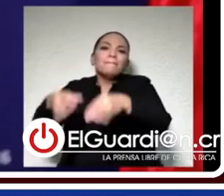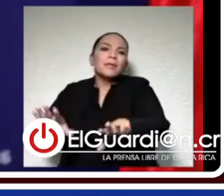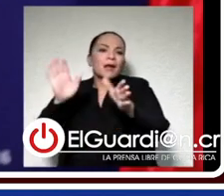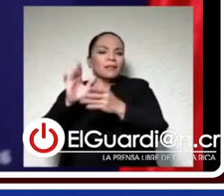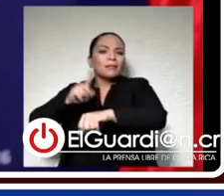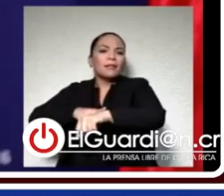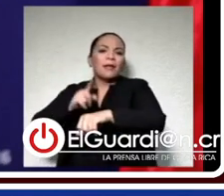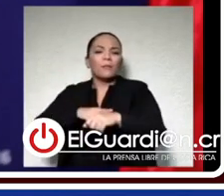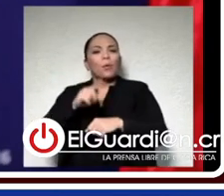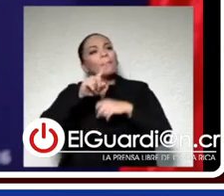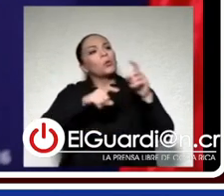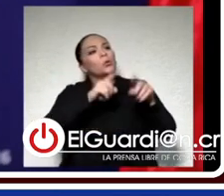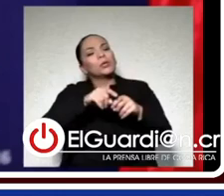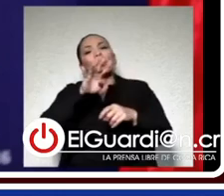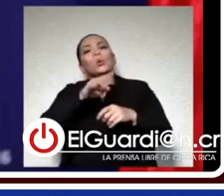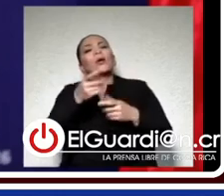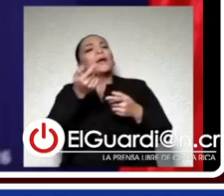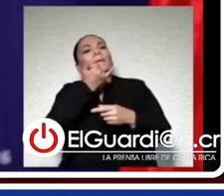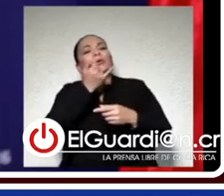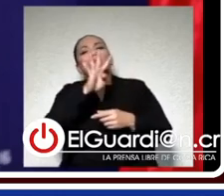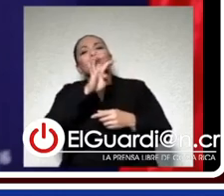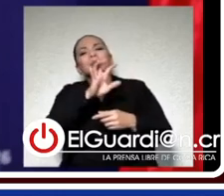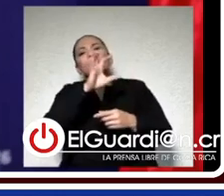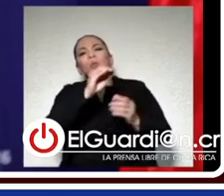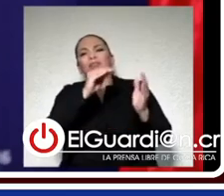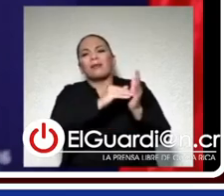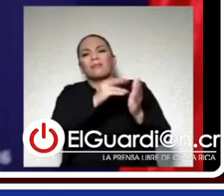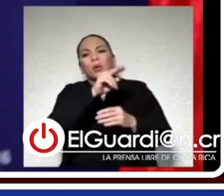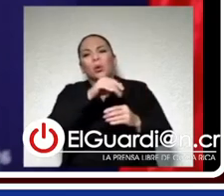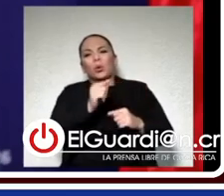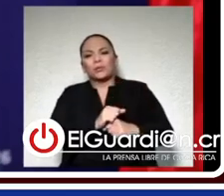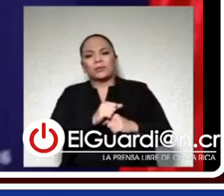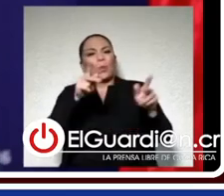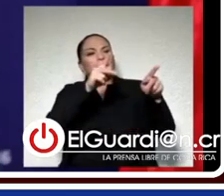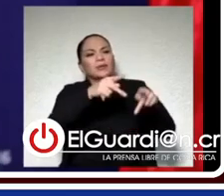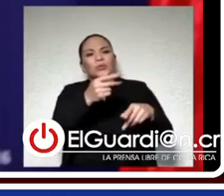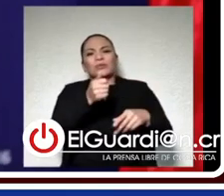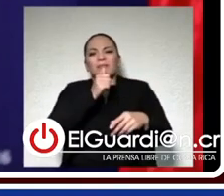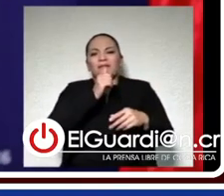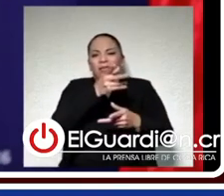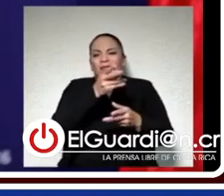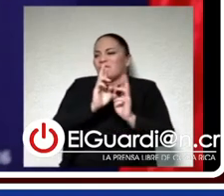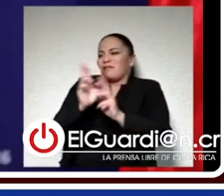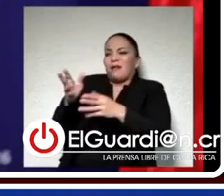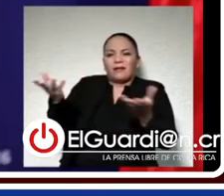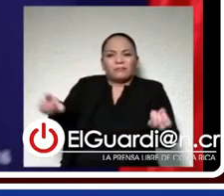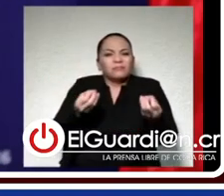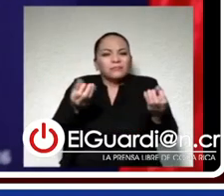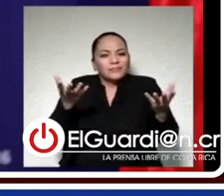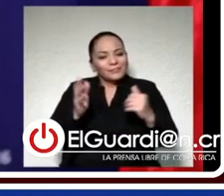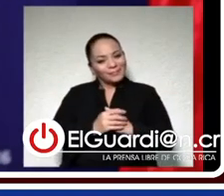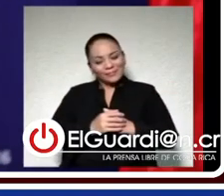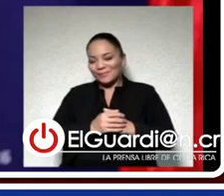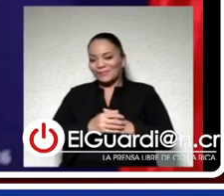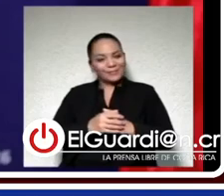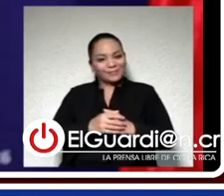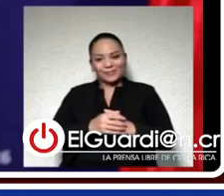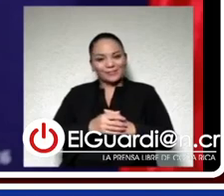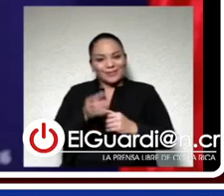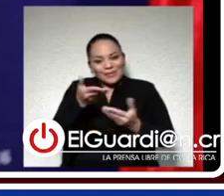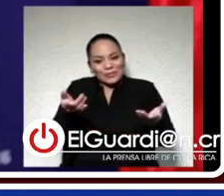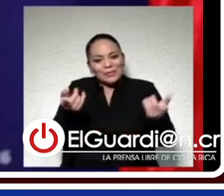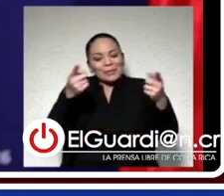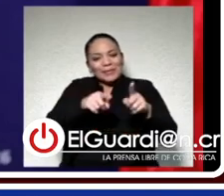qué pasó con 450 mil pesos de tres personas privadas que los quisieron regalar. Así son las cosas en la Asamblea